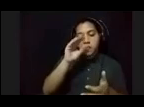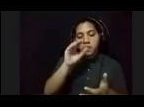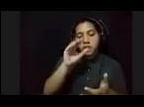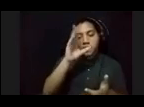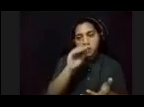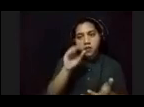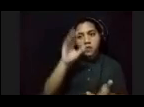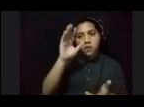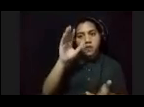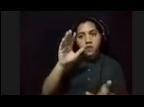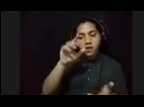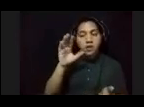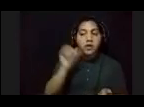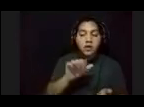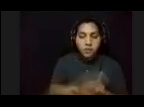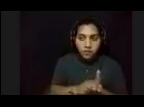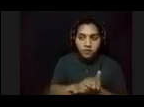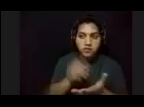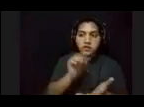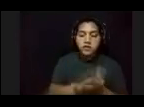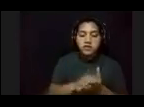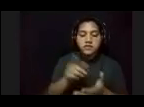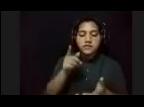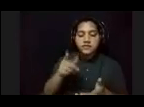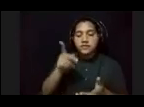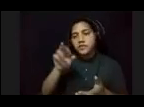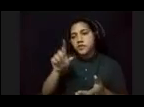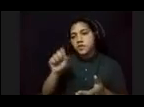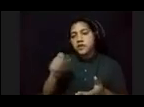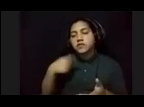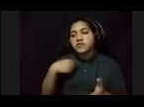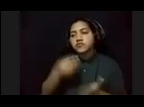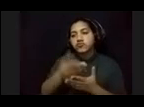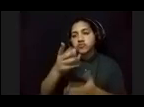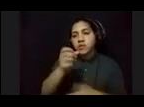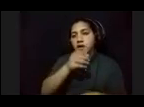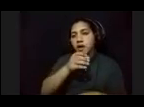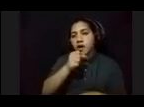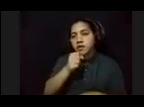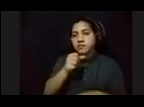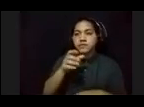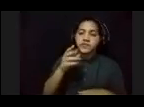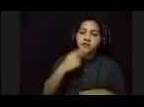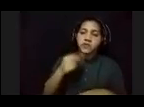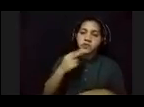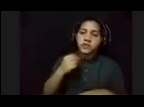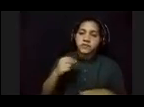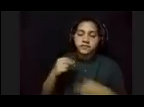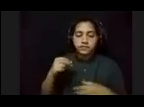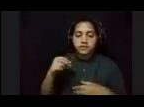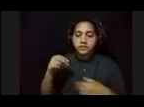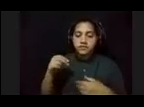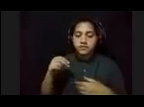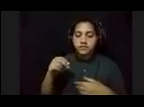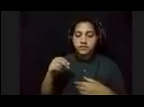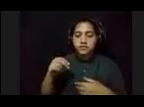Pascuala. Yo le compraba a ella dulces y limber. Pues al morir el señor Tribulcio Reyes,